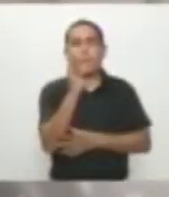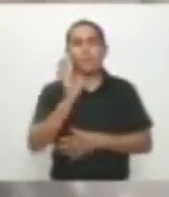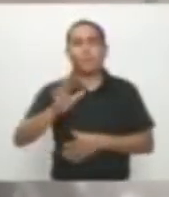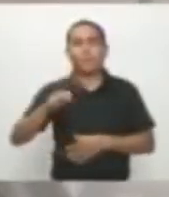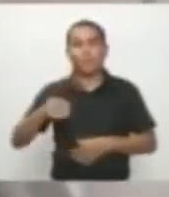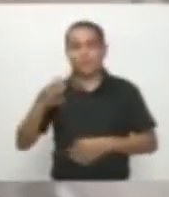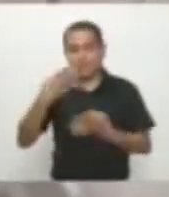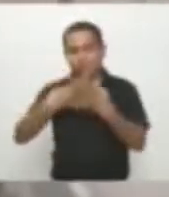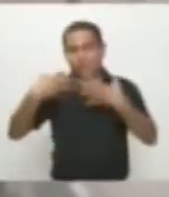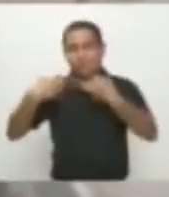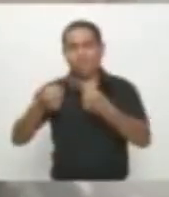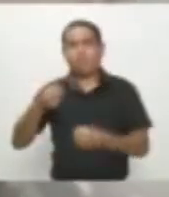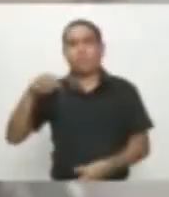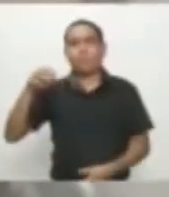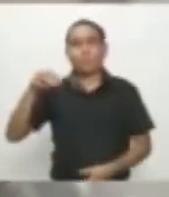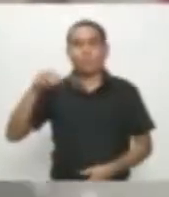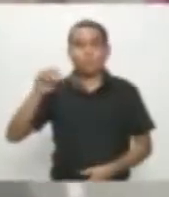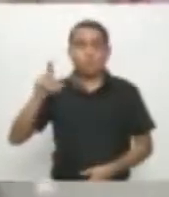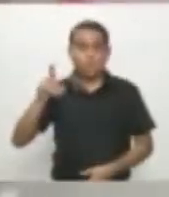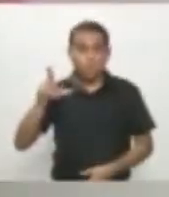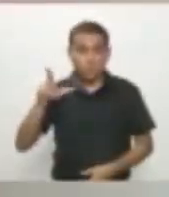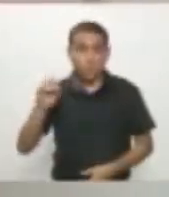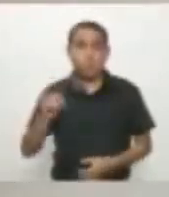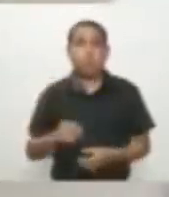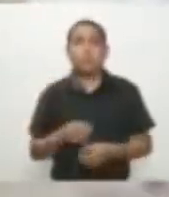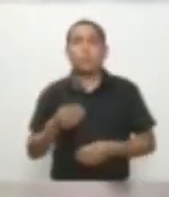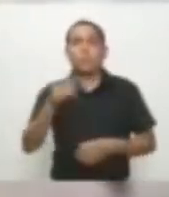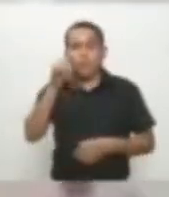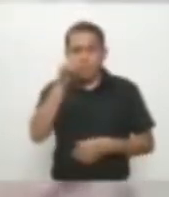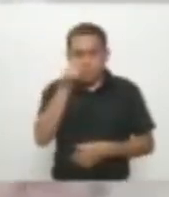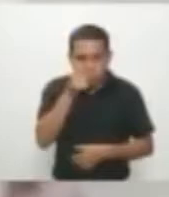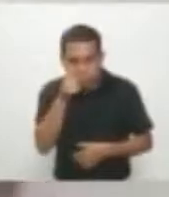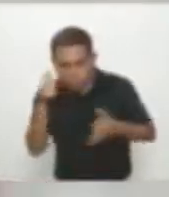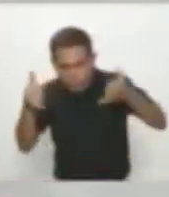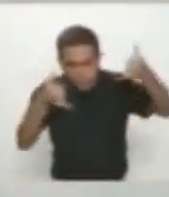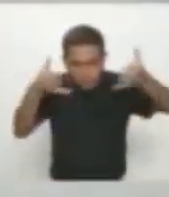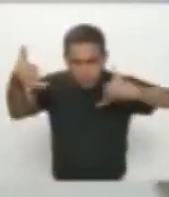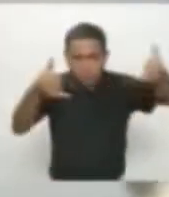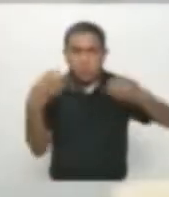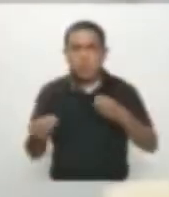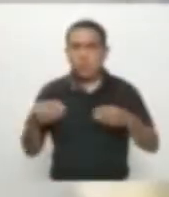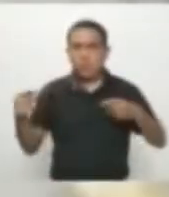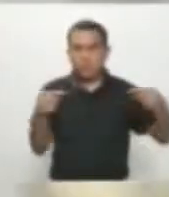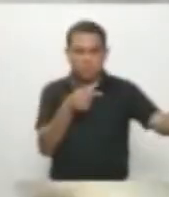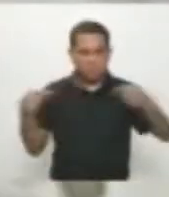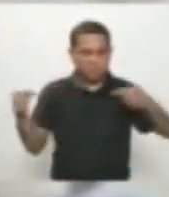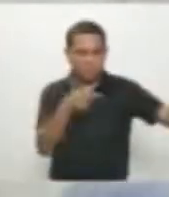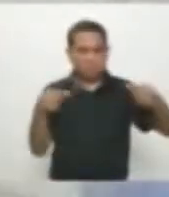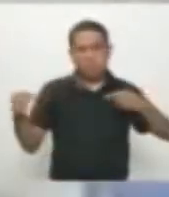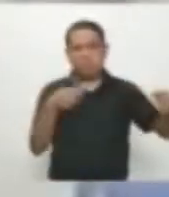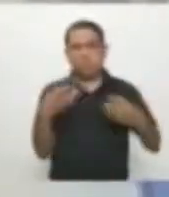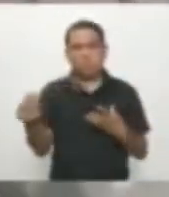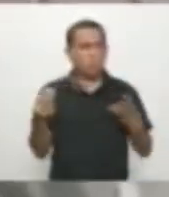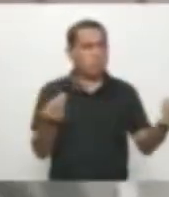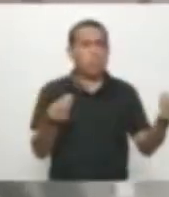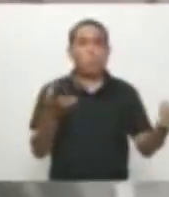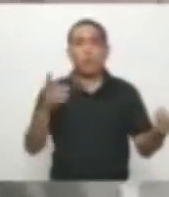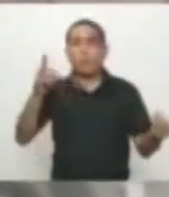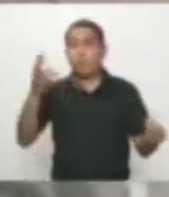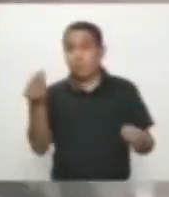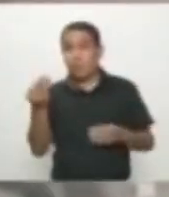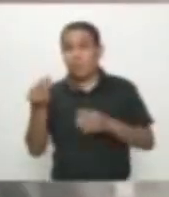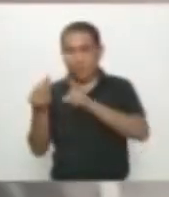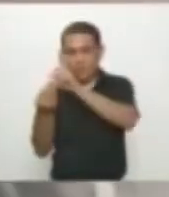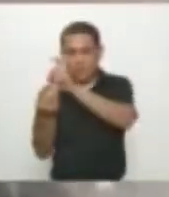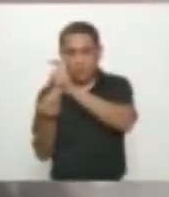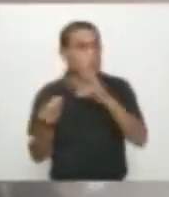Barranquilla. Las cámaras de seguridad captaron la riña entre los internos del pabellón 5 y 6 con los del pabellón 7. En un